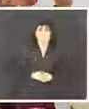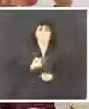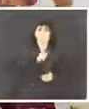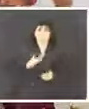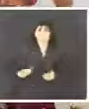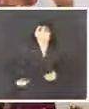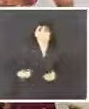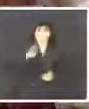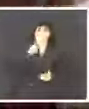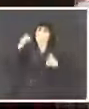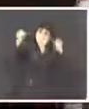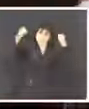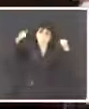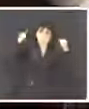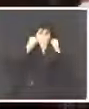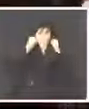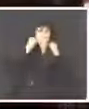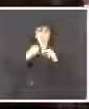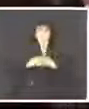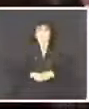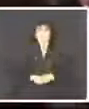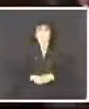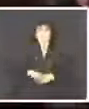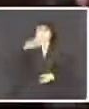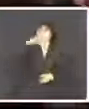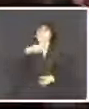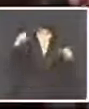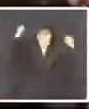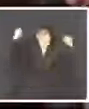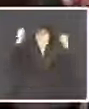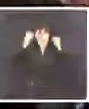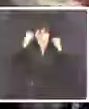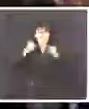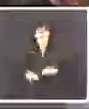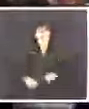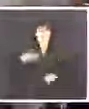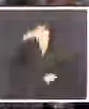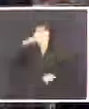presidente López Obrador! ¡Que viva México!